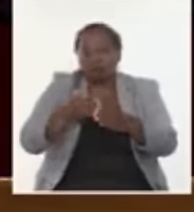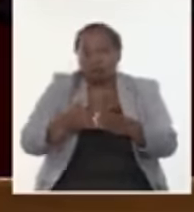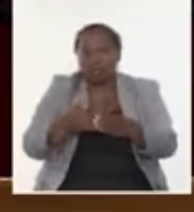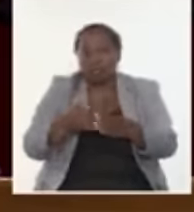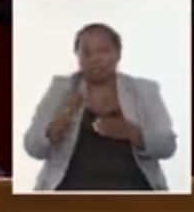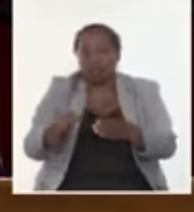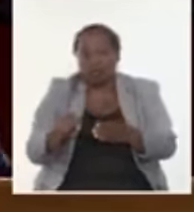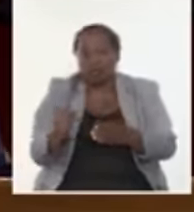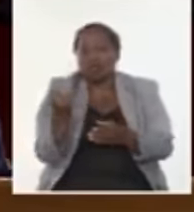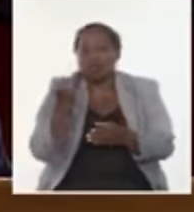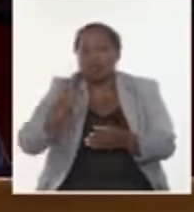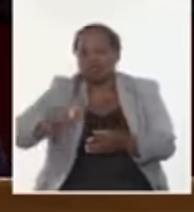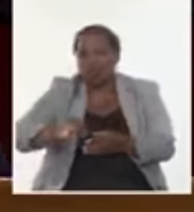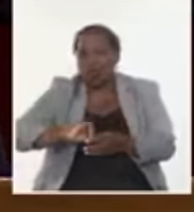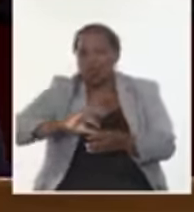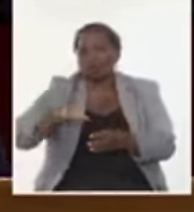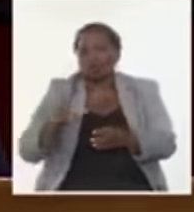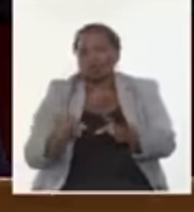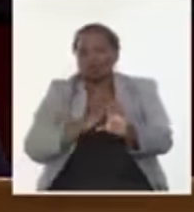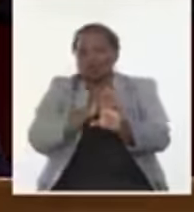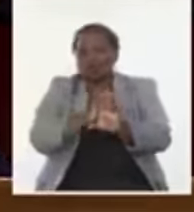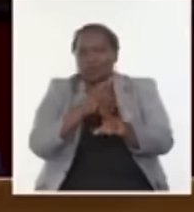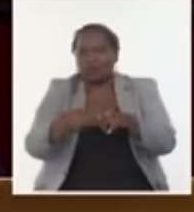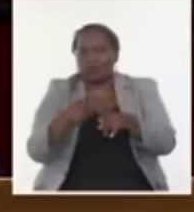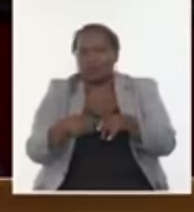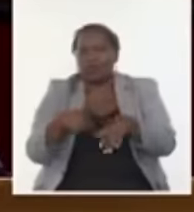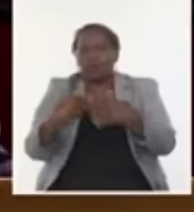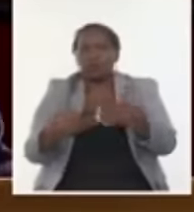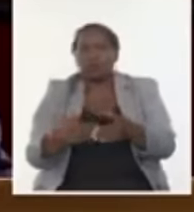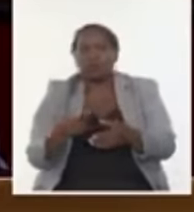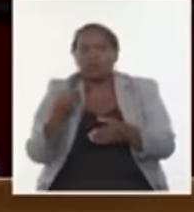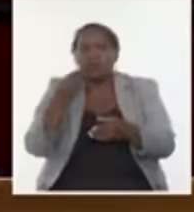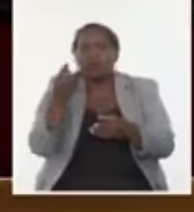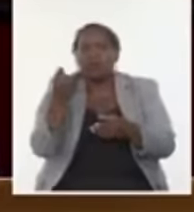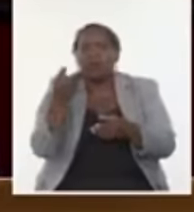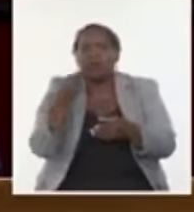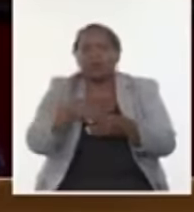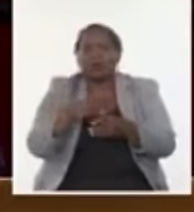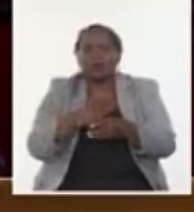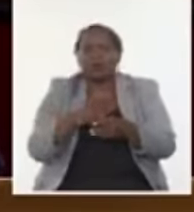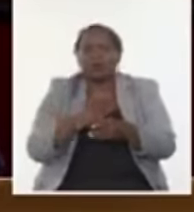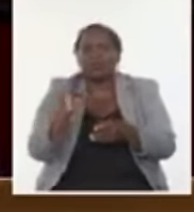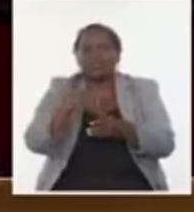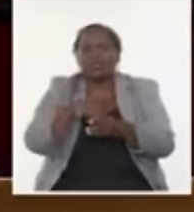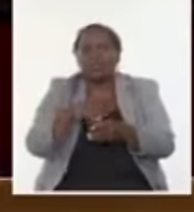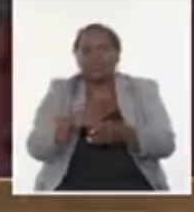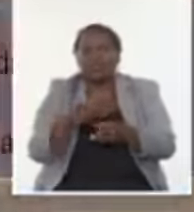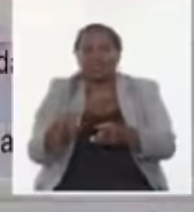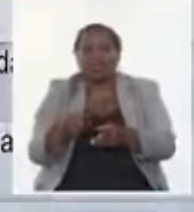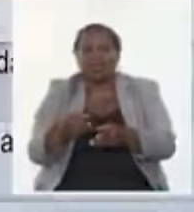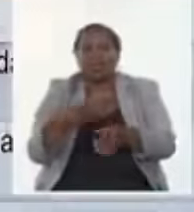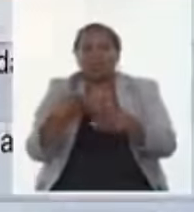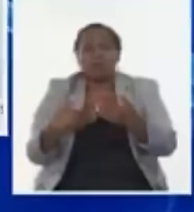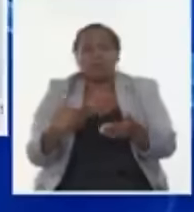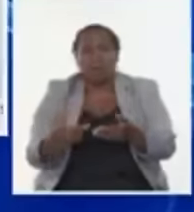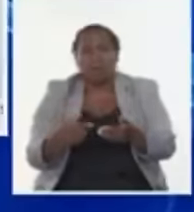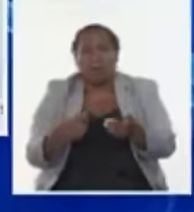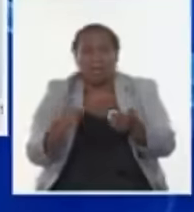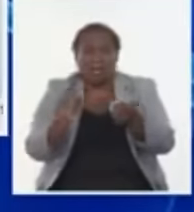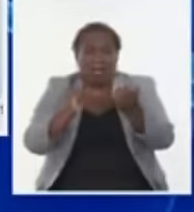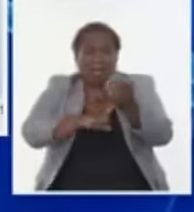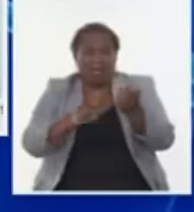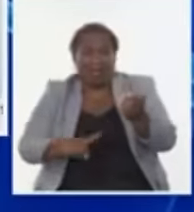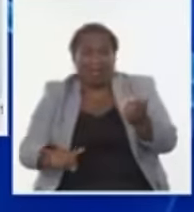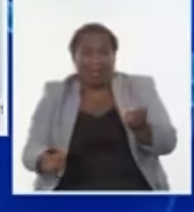violaciones en el tema de la economía interna, se combaten los fraudes eléctricos y otros que por